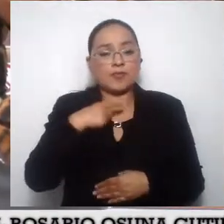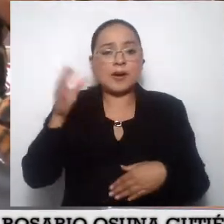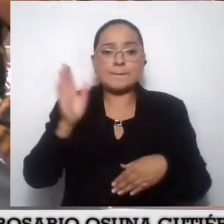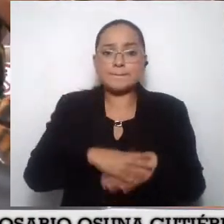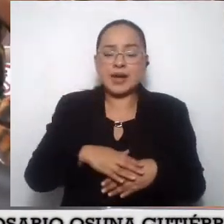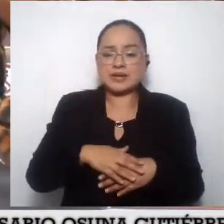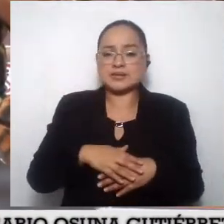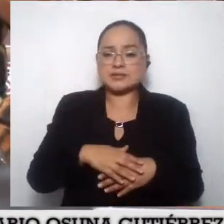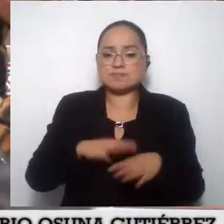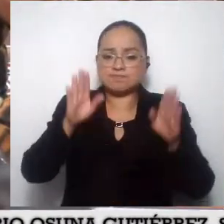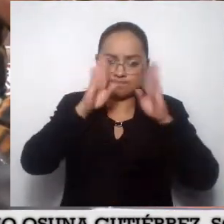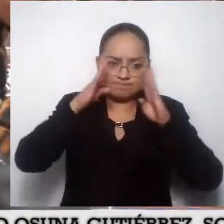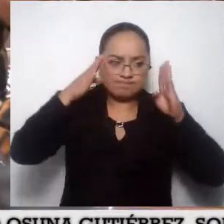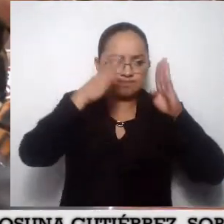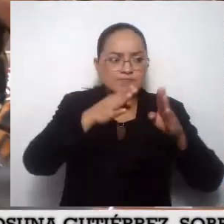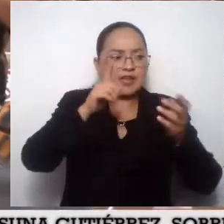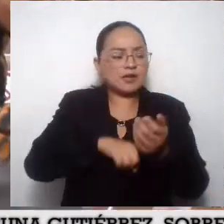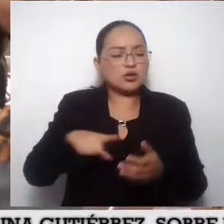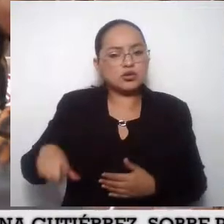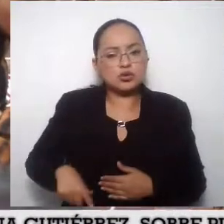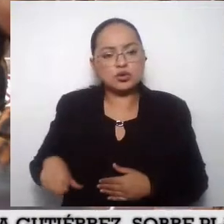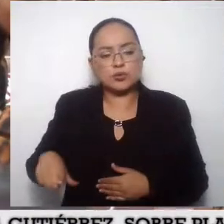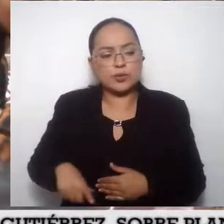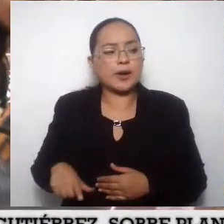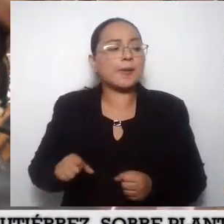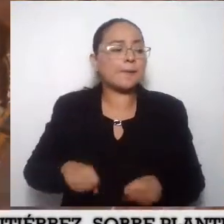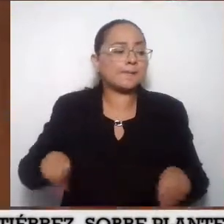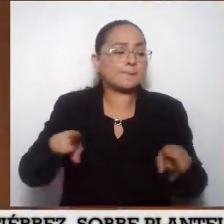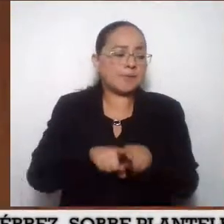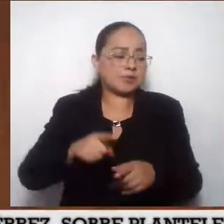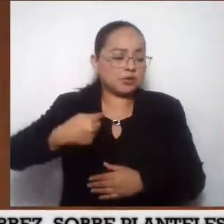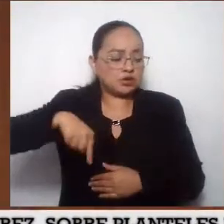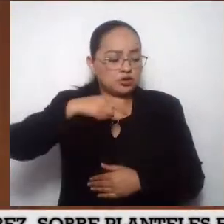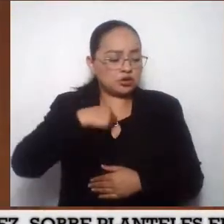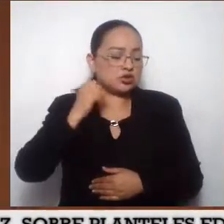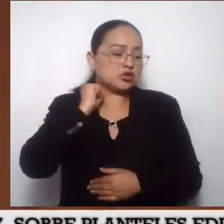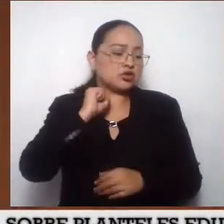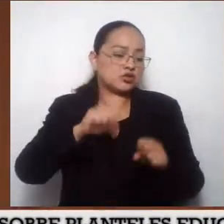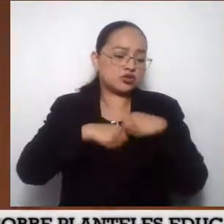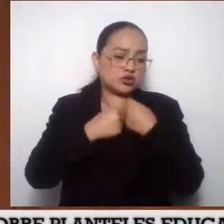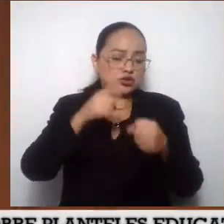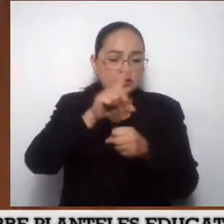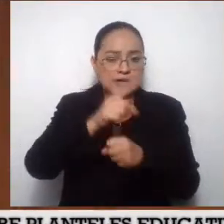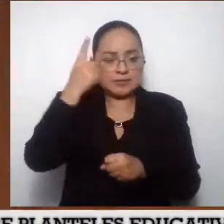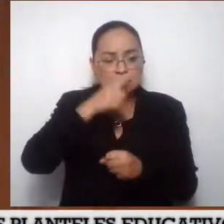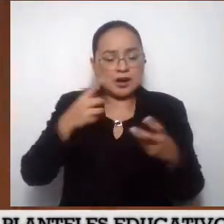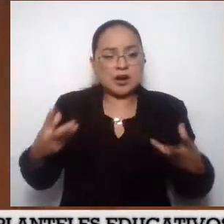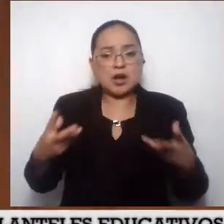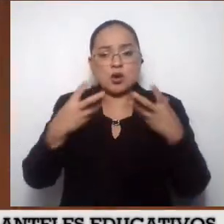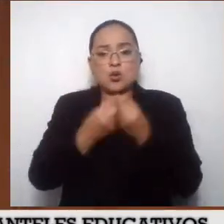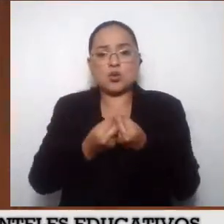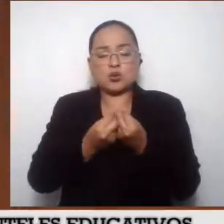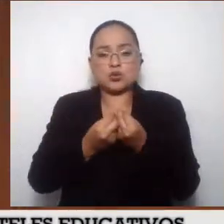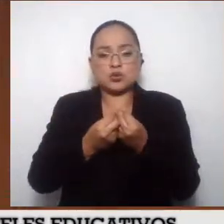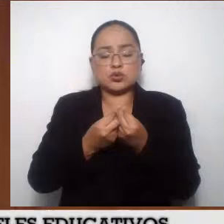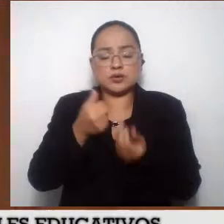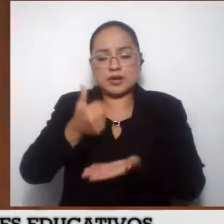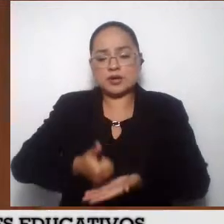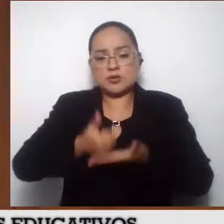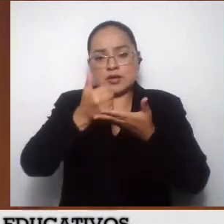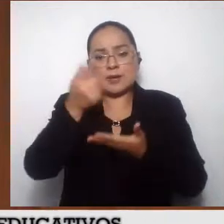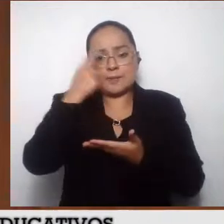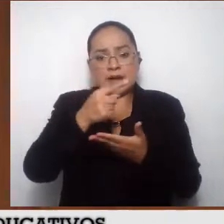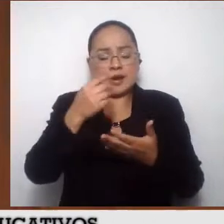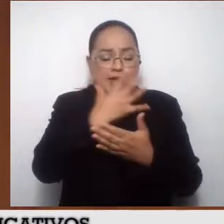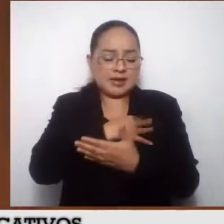del gobierno y estar prestos como sociedad para colaborar en la educación de nuestros hijos. En